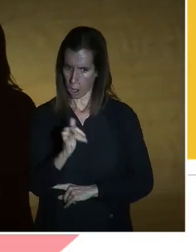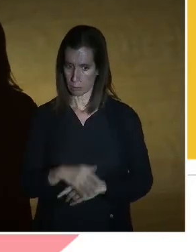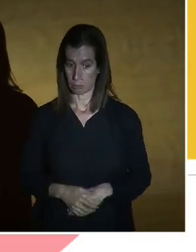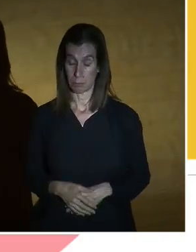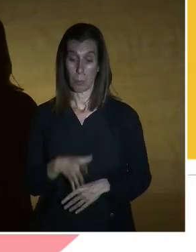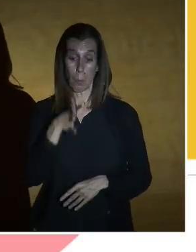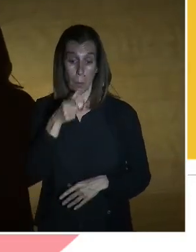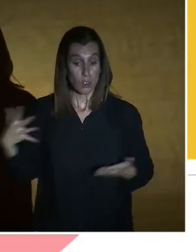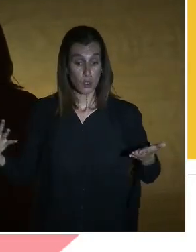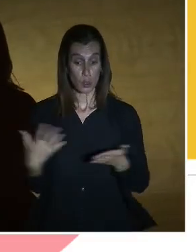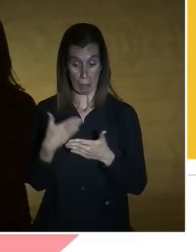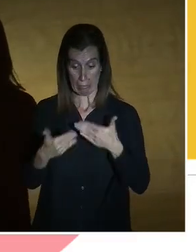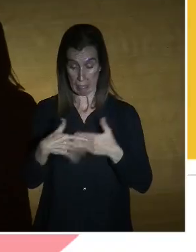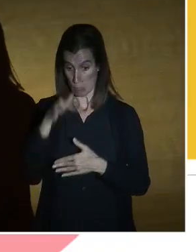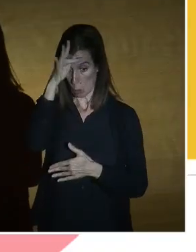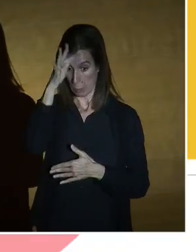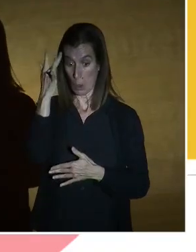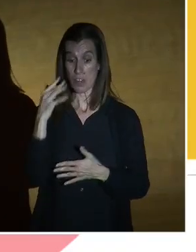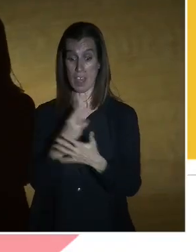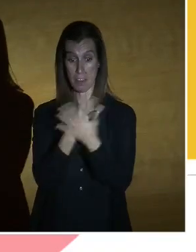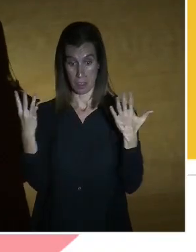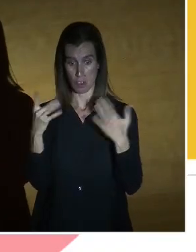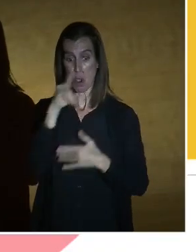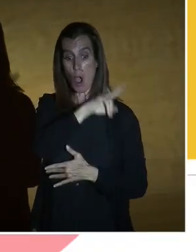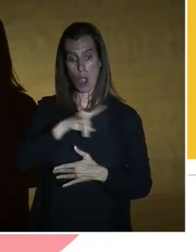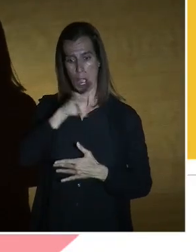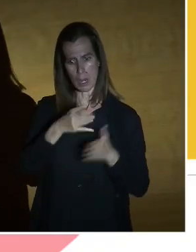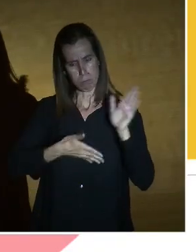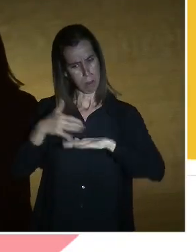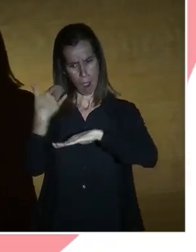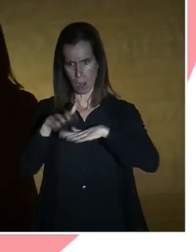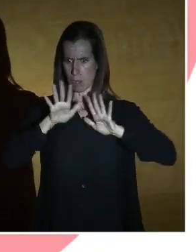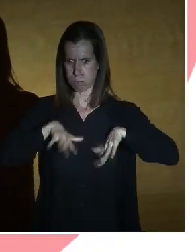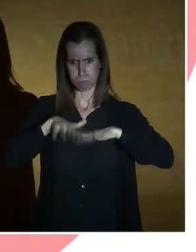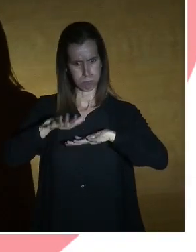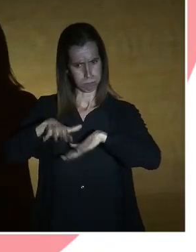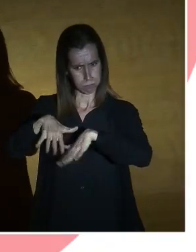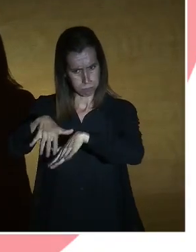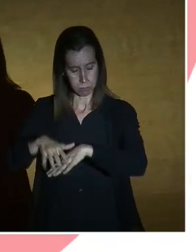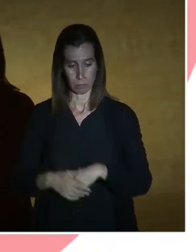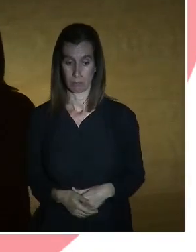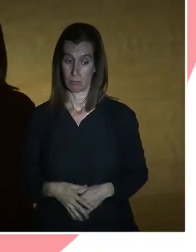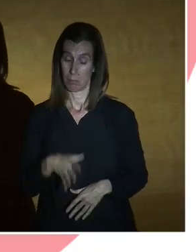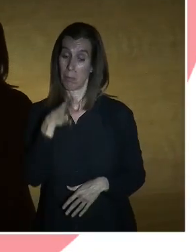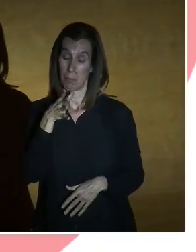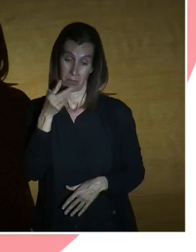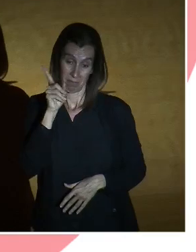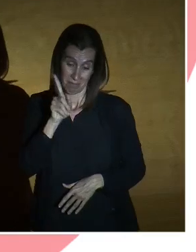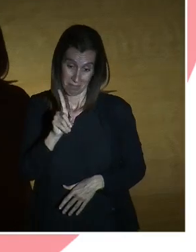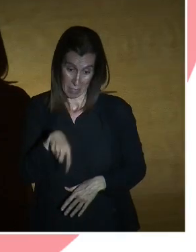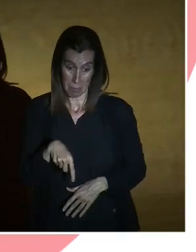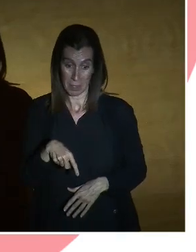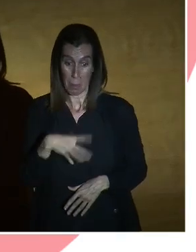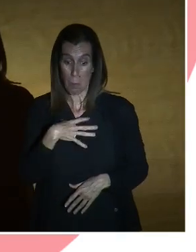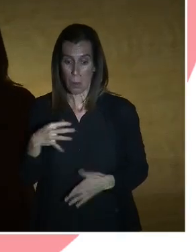todo ello, este domingo 18 muchos canarios van a salir a la calle en sus islas, probablemente también lo van a